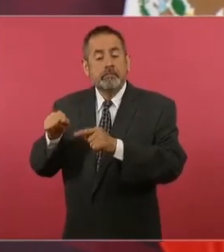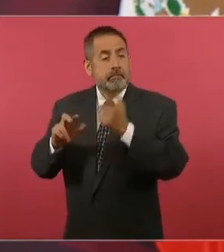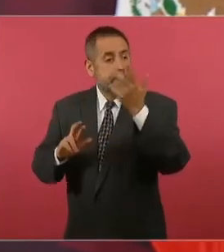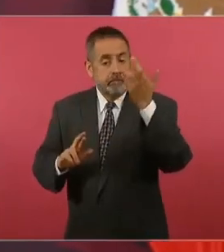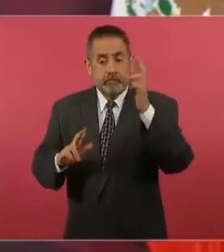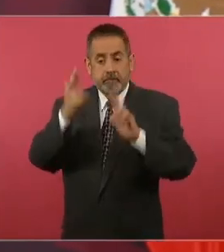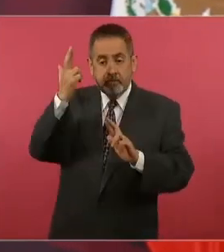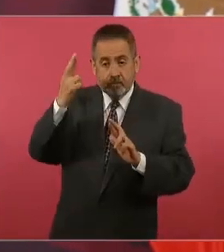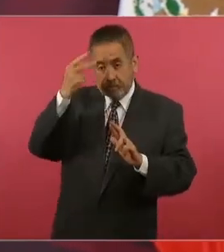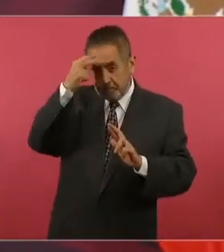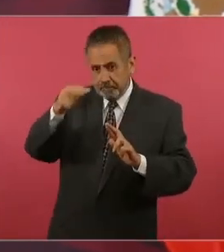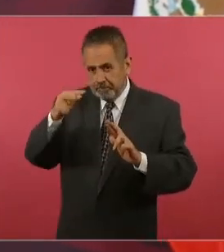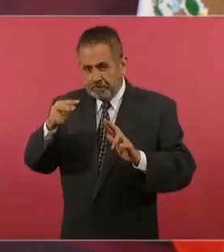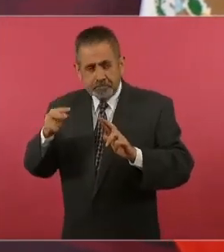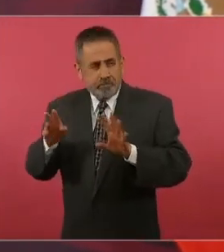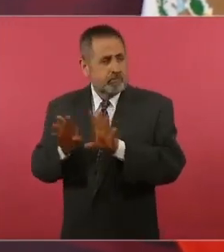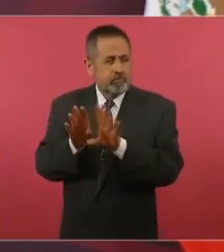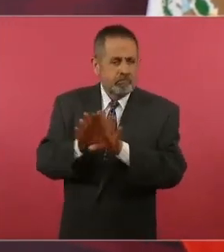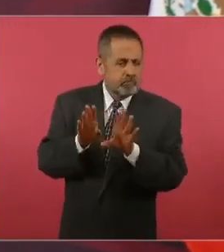mexicana se había hecho